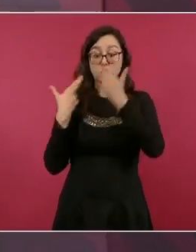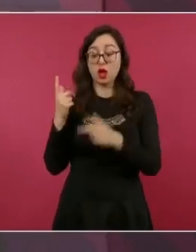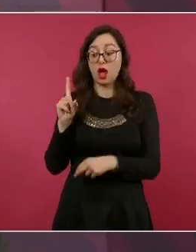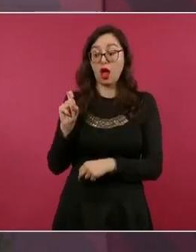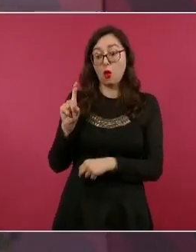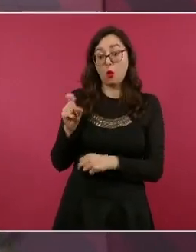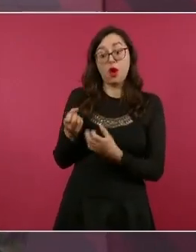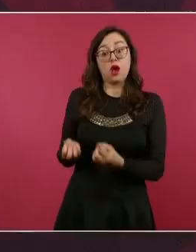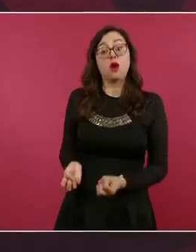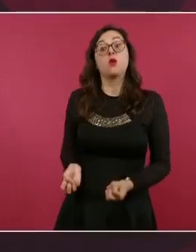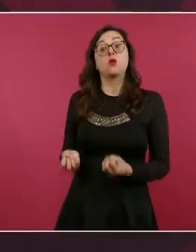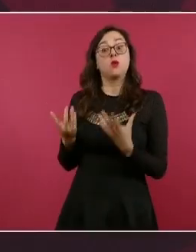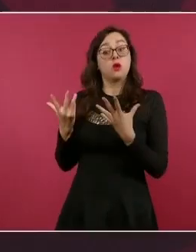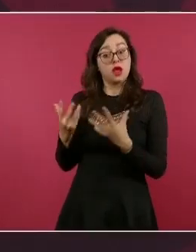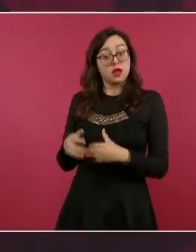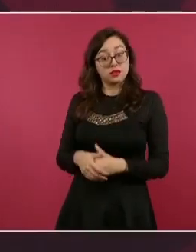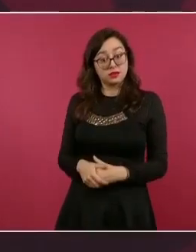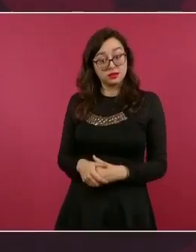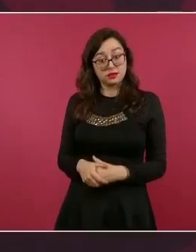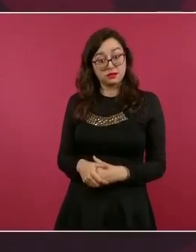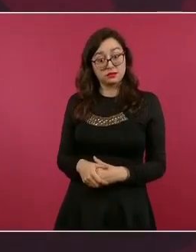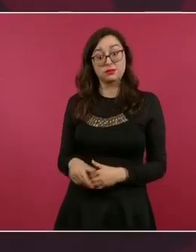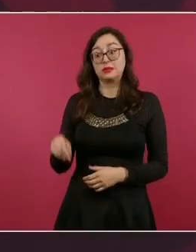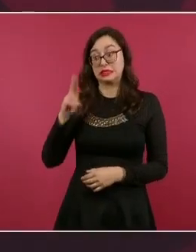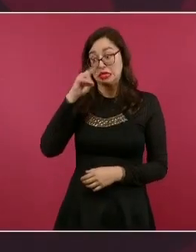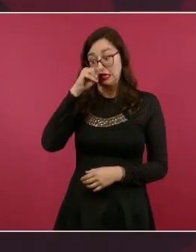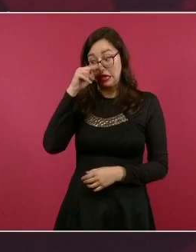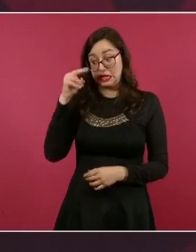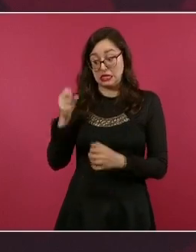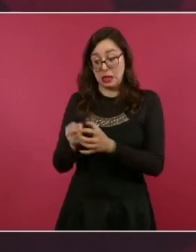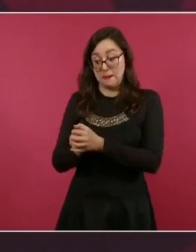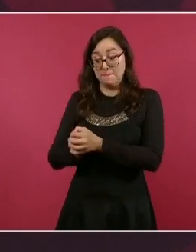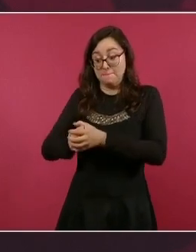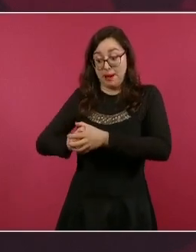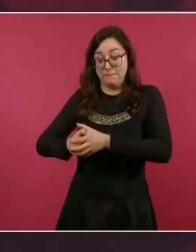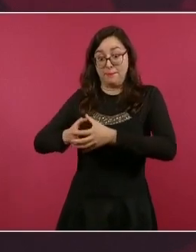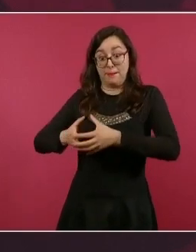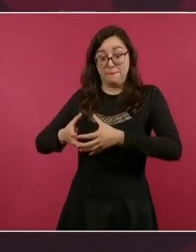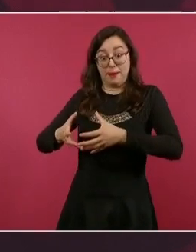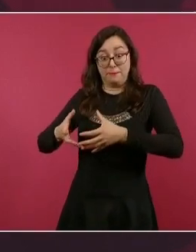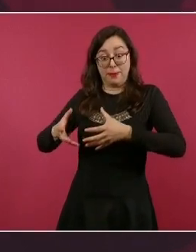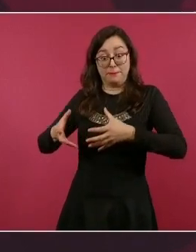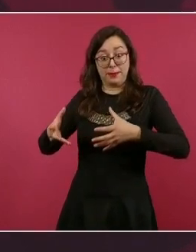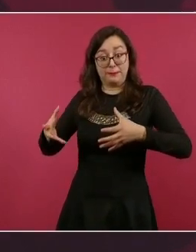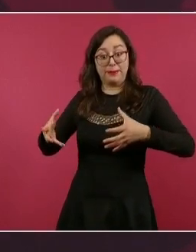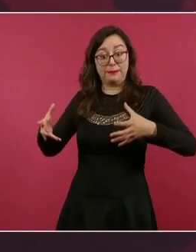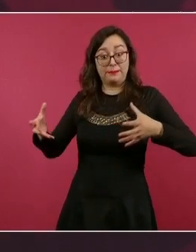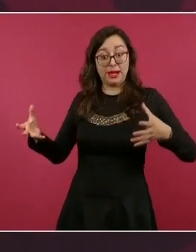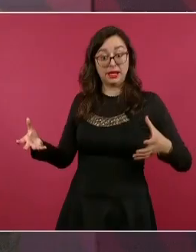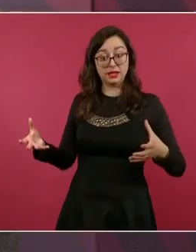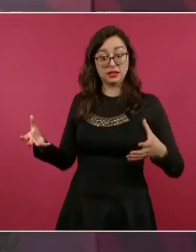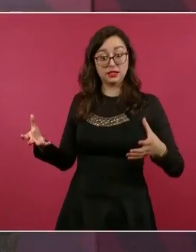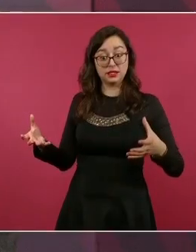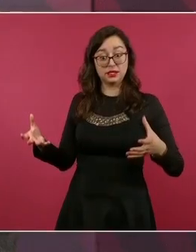porque también Nayarit va a crecer mucho, está creciendo mucho,